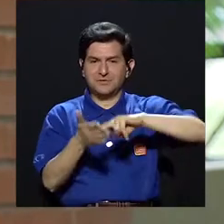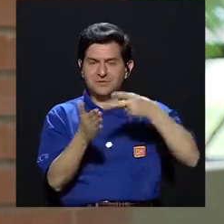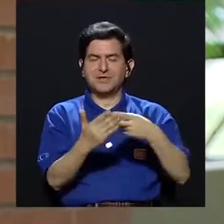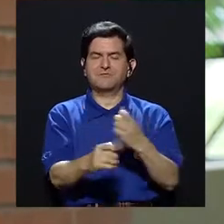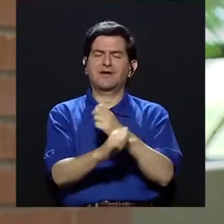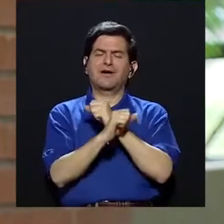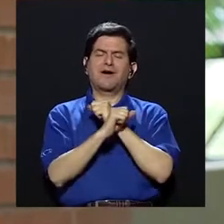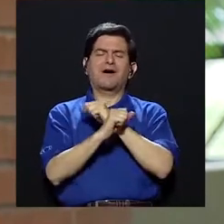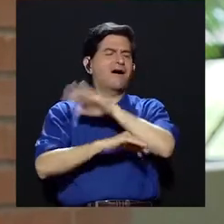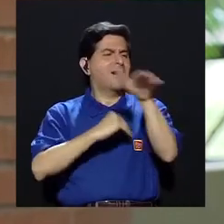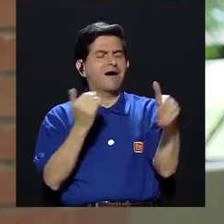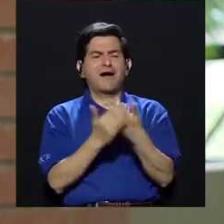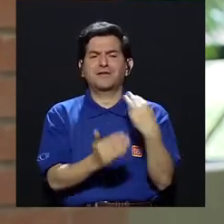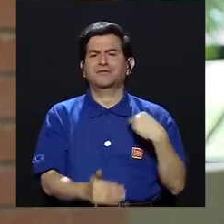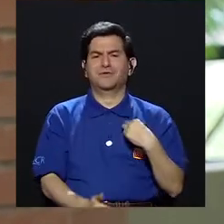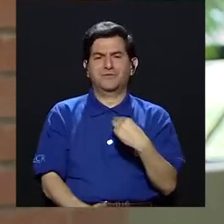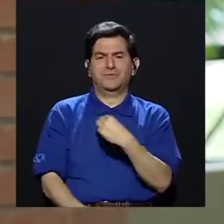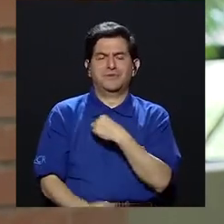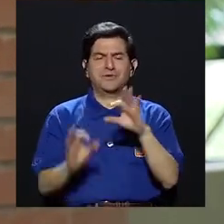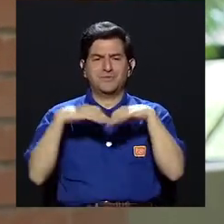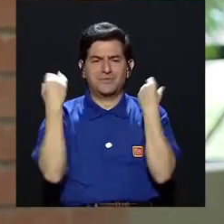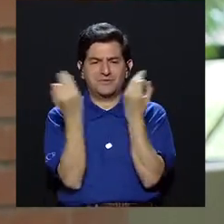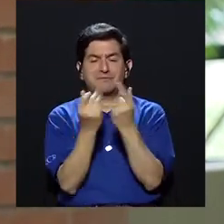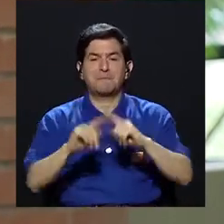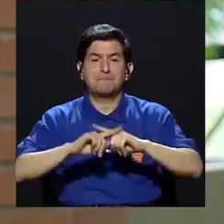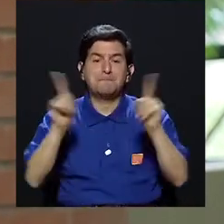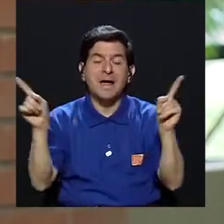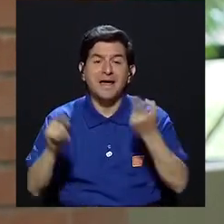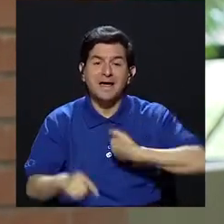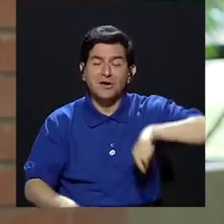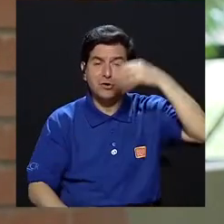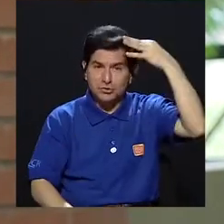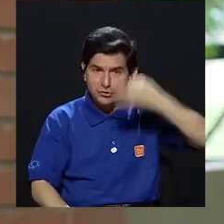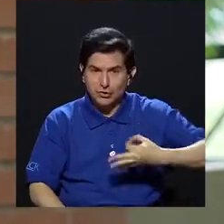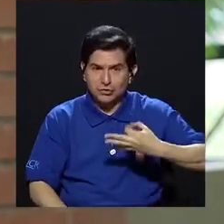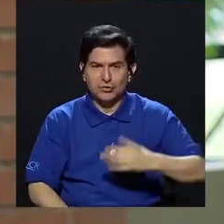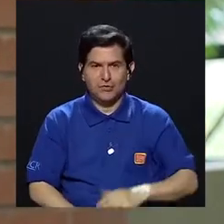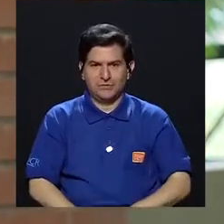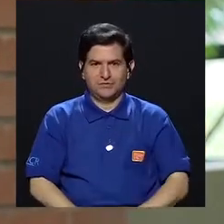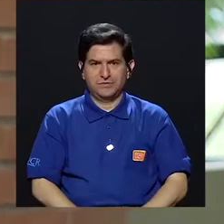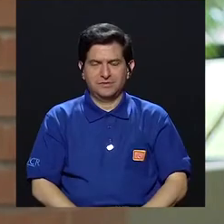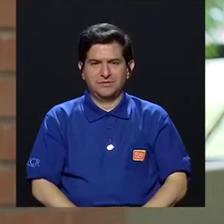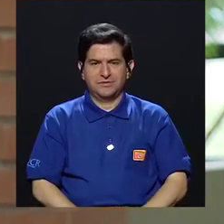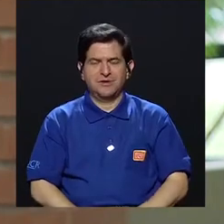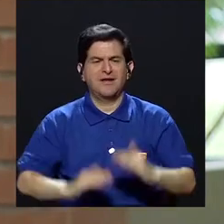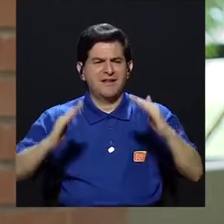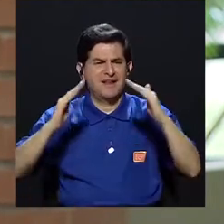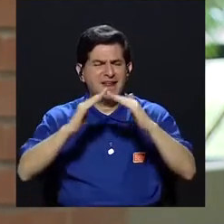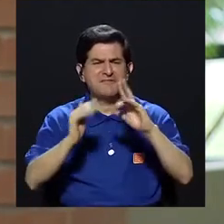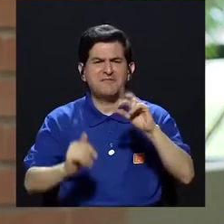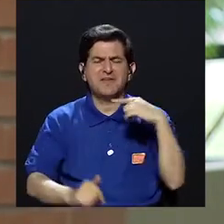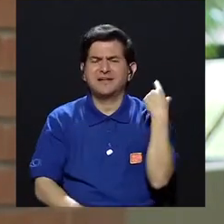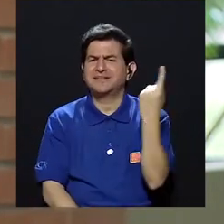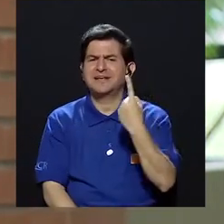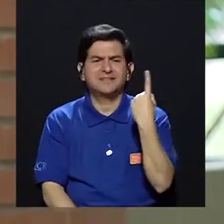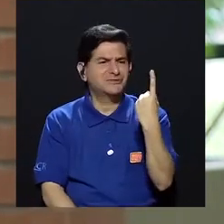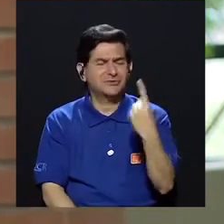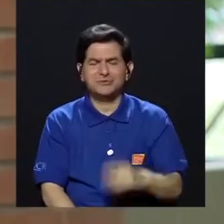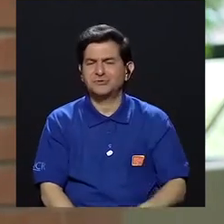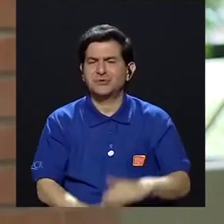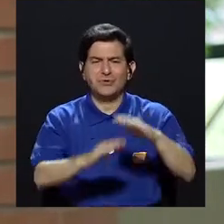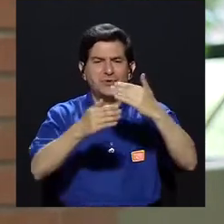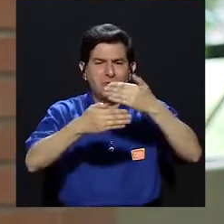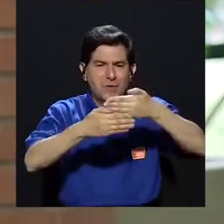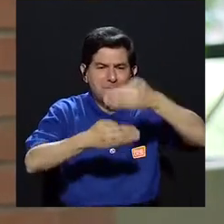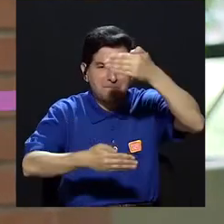seguridad a todos los miembros de la familia. Sin embargo, nosotros creemos que la vivienda va más allá de